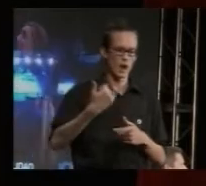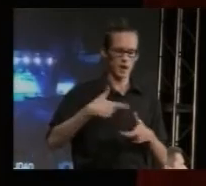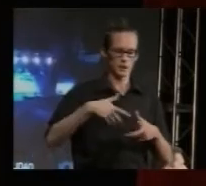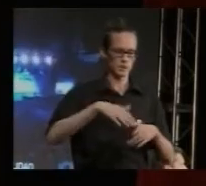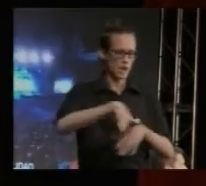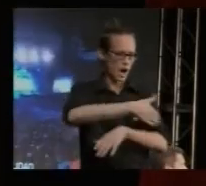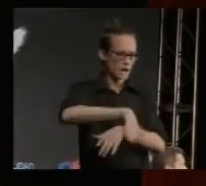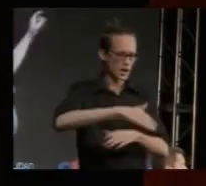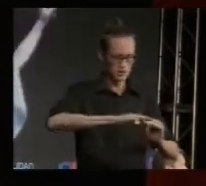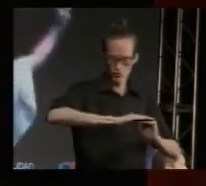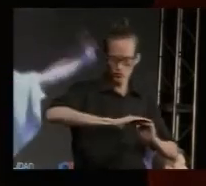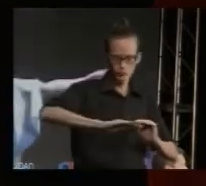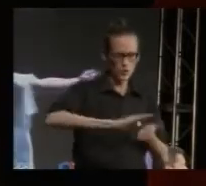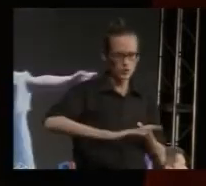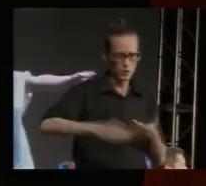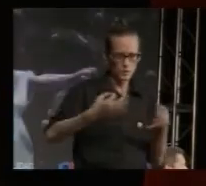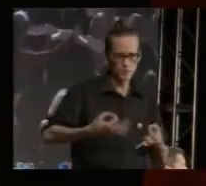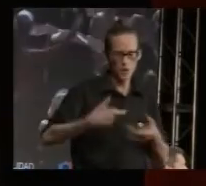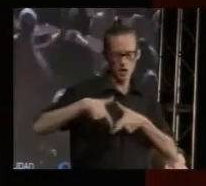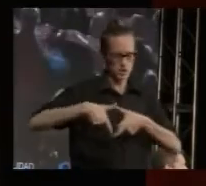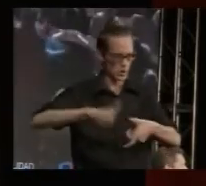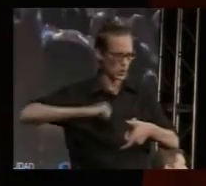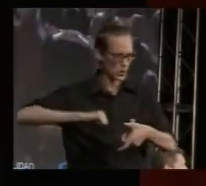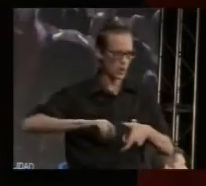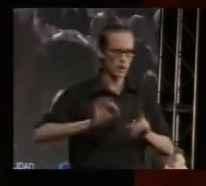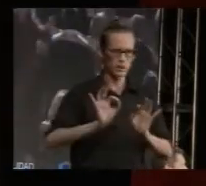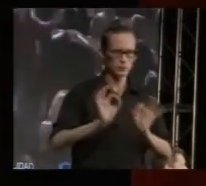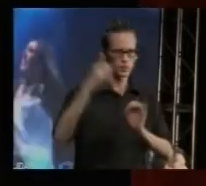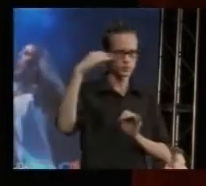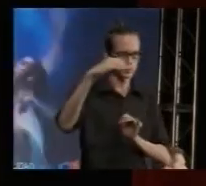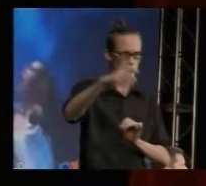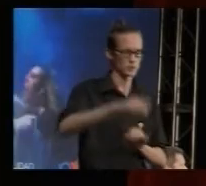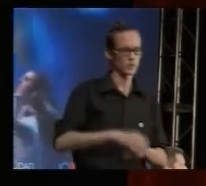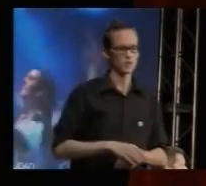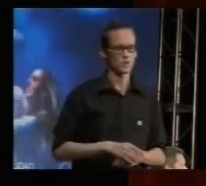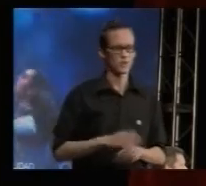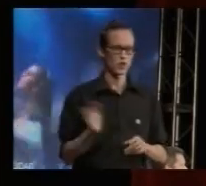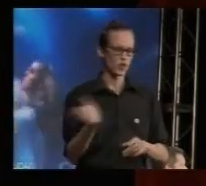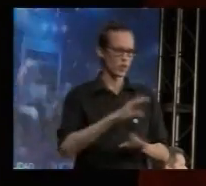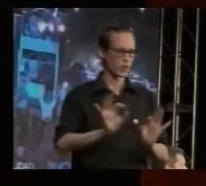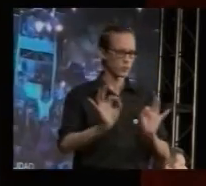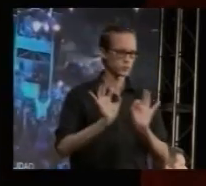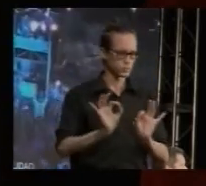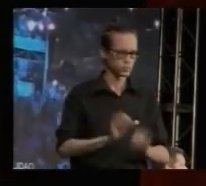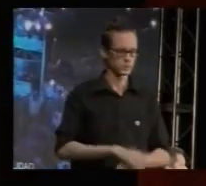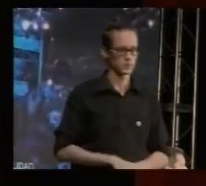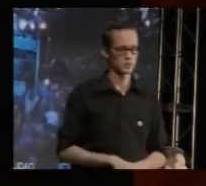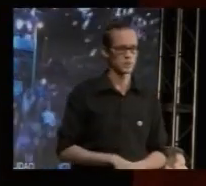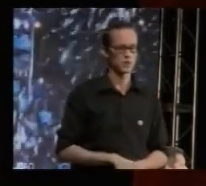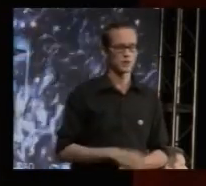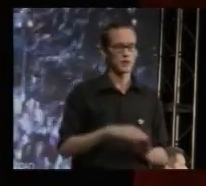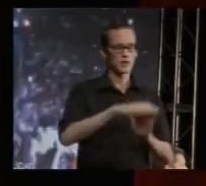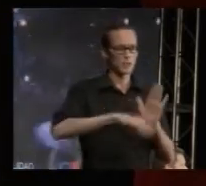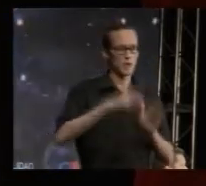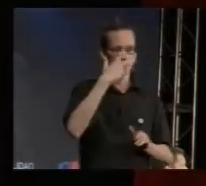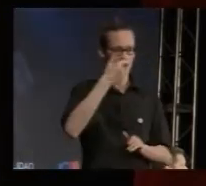calles, estabilización de barrancas, red cloacal con más de 500 conexiones y equipamiento urbano. En el caso del Plan Hábitat,